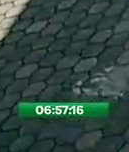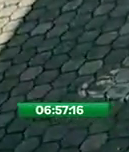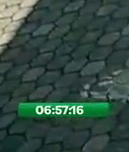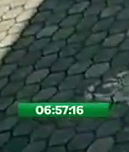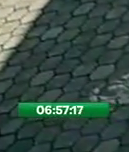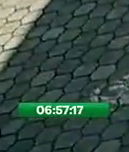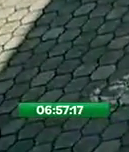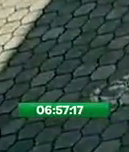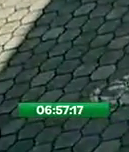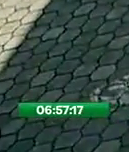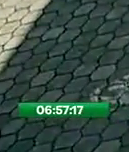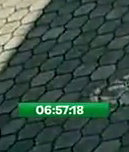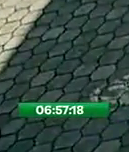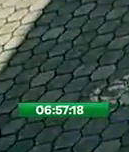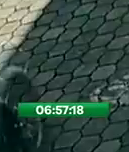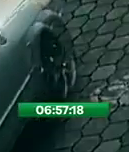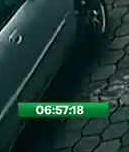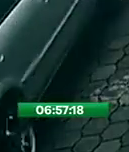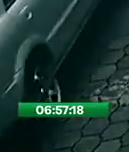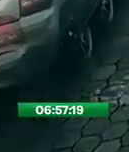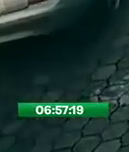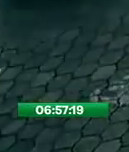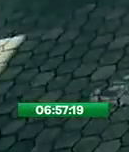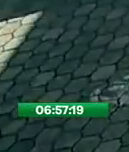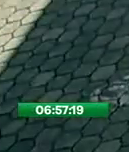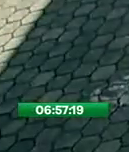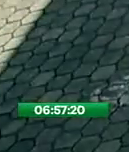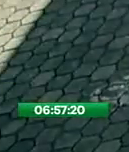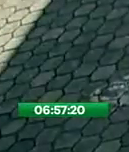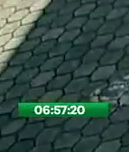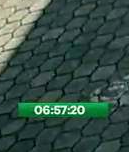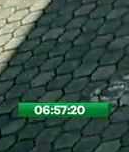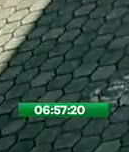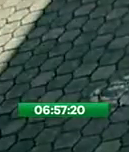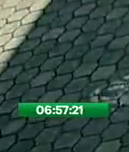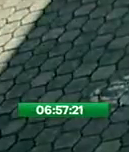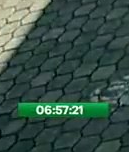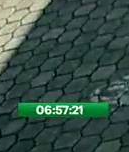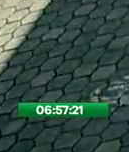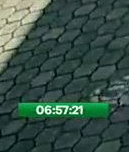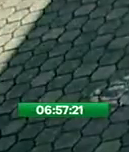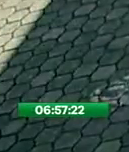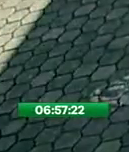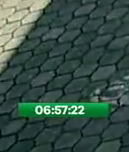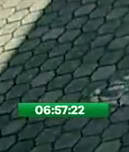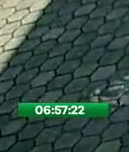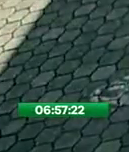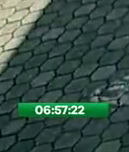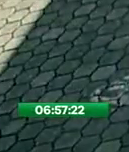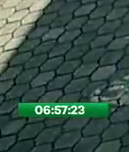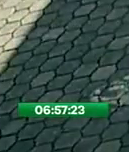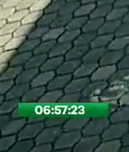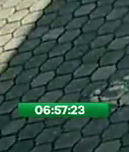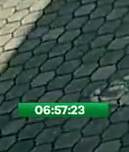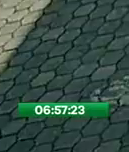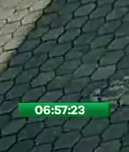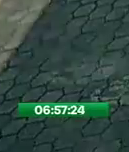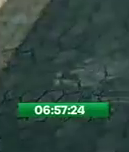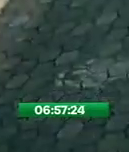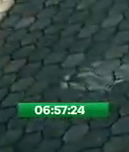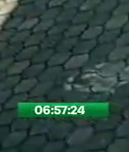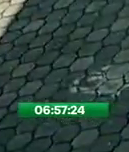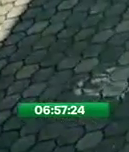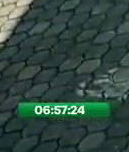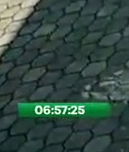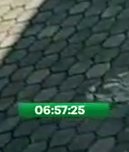A ver, esto es en la capital de la República. La señorita va caminando. Ajá. Se baja, presta el teléfono. Pasa. Presta el